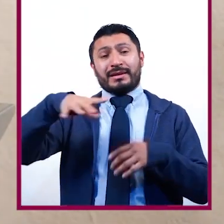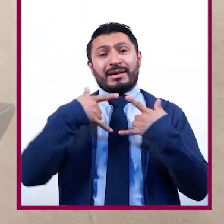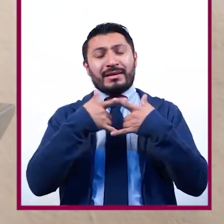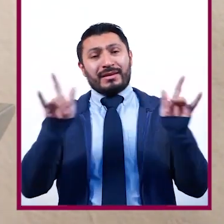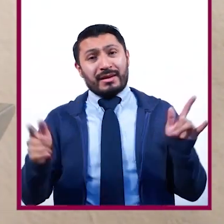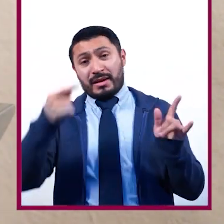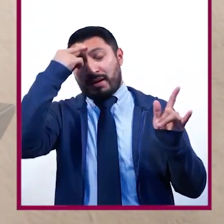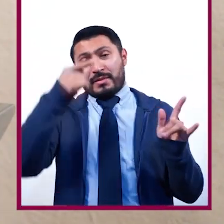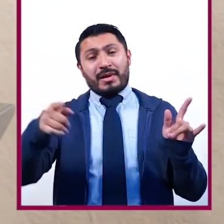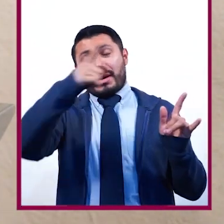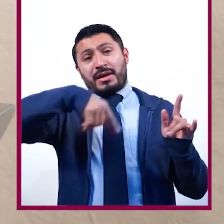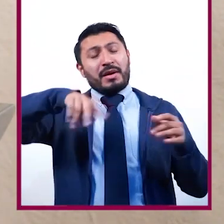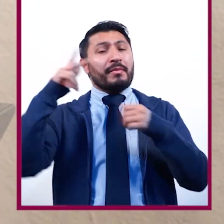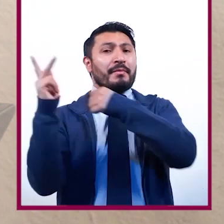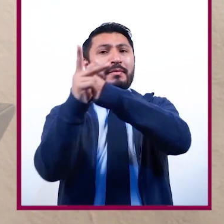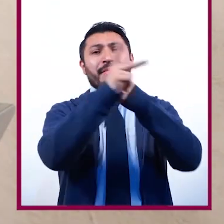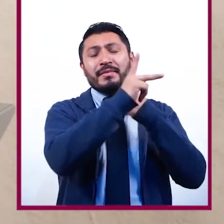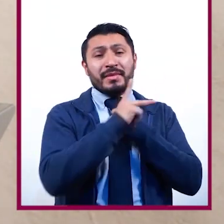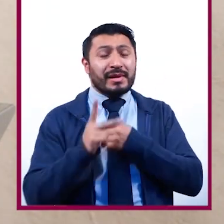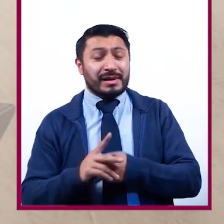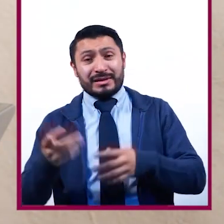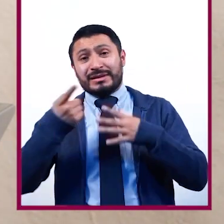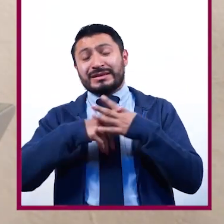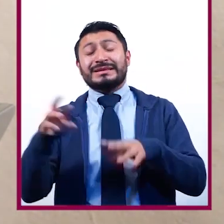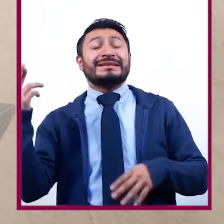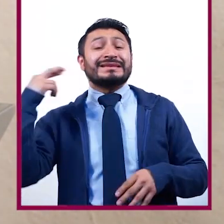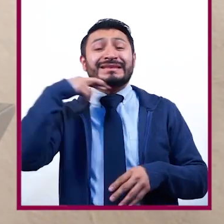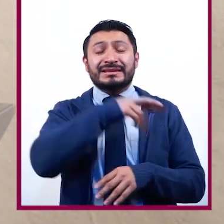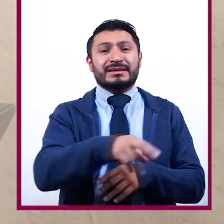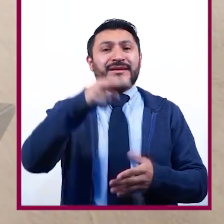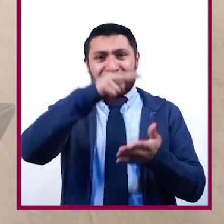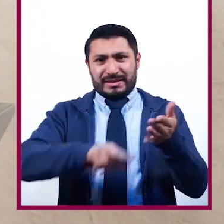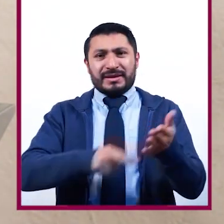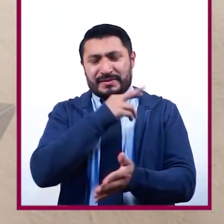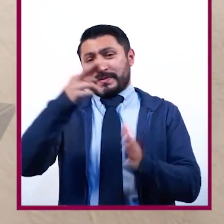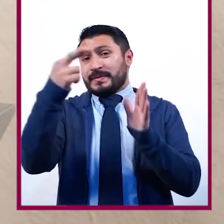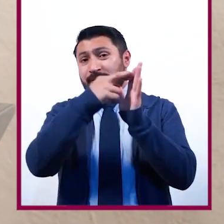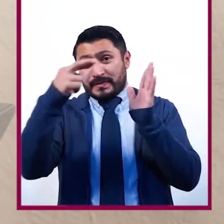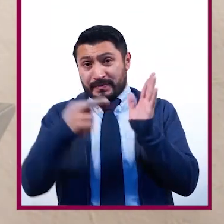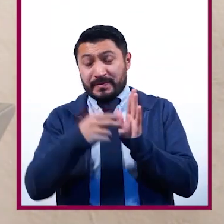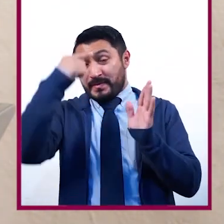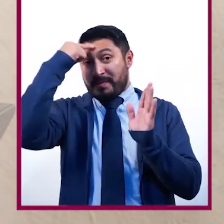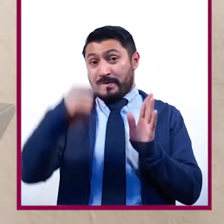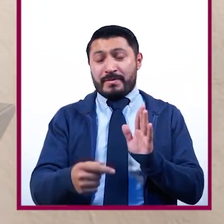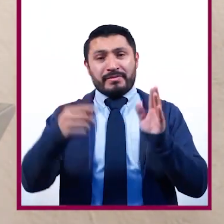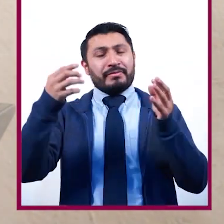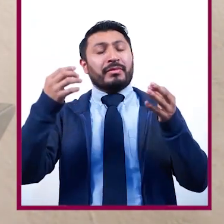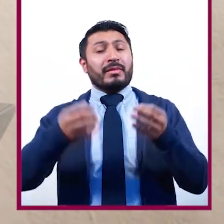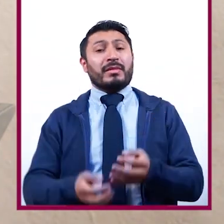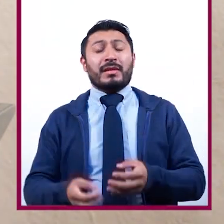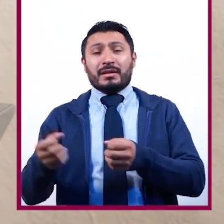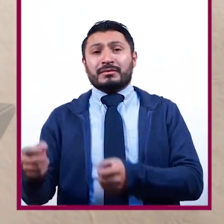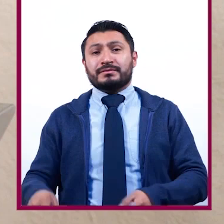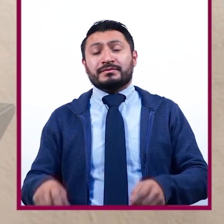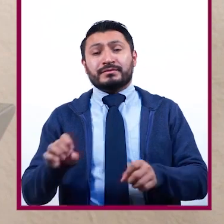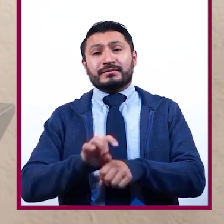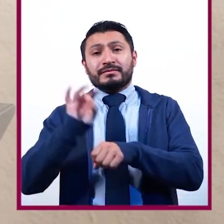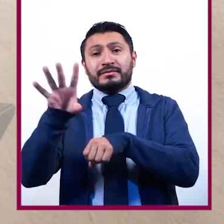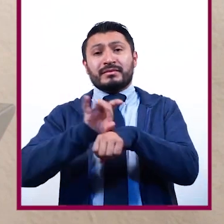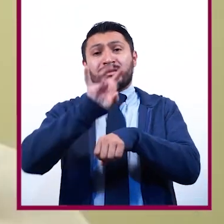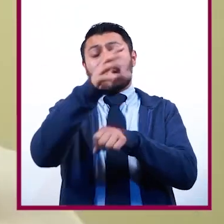OMS abre la puerta a que los países aceleren sus propios procesos de aprobación reglamentaria para importar y